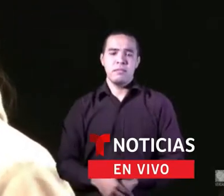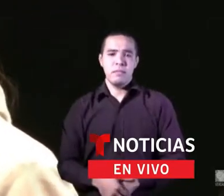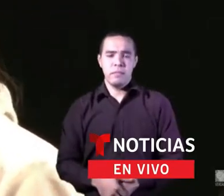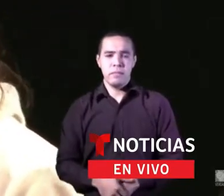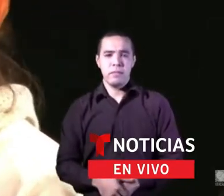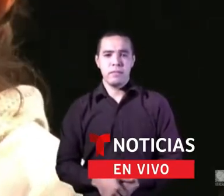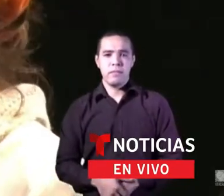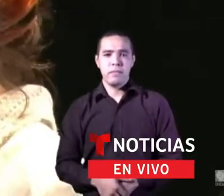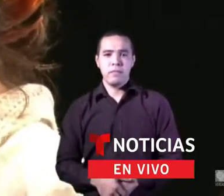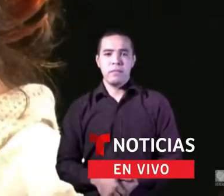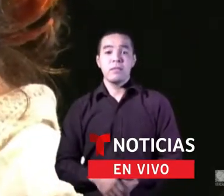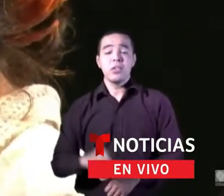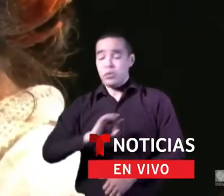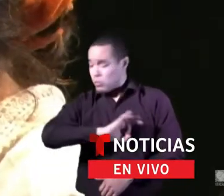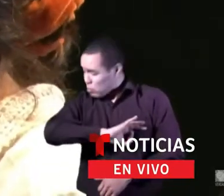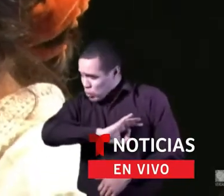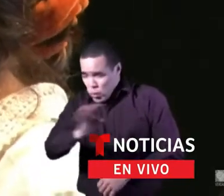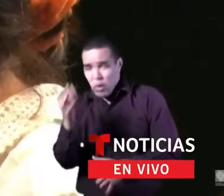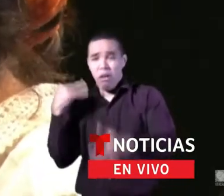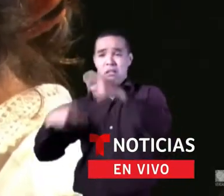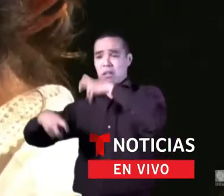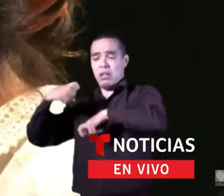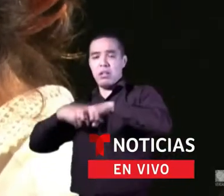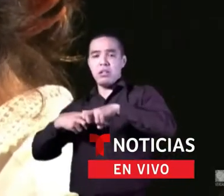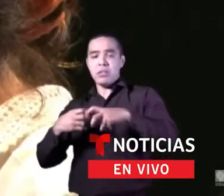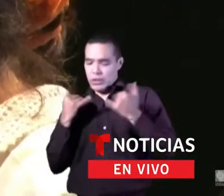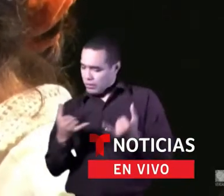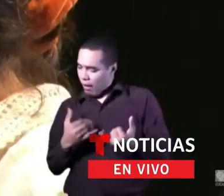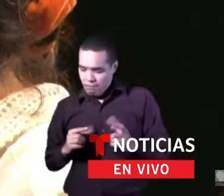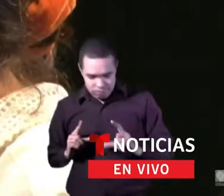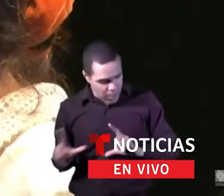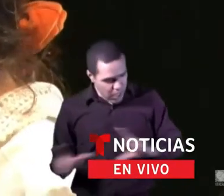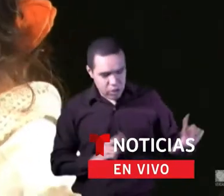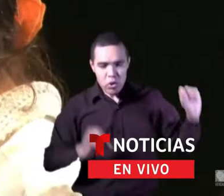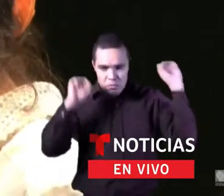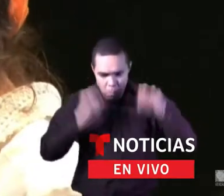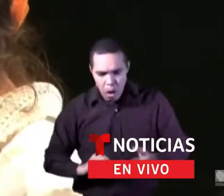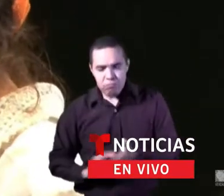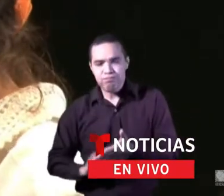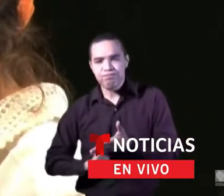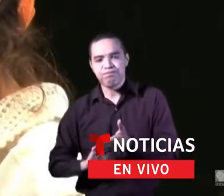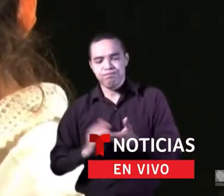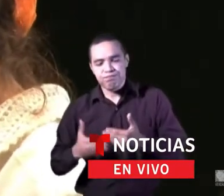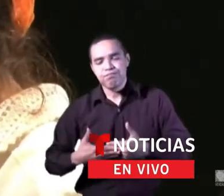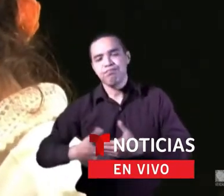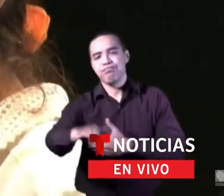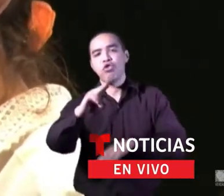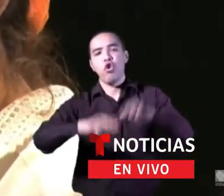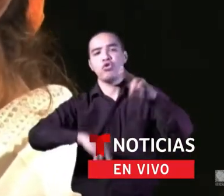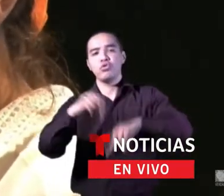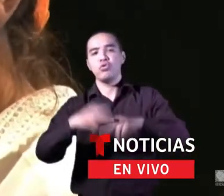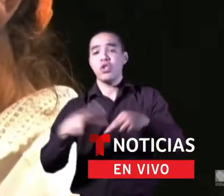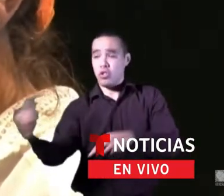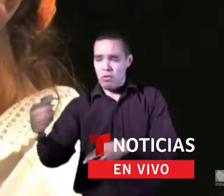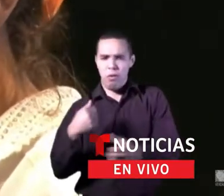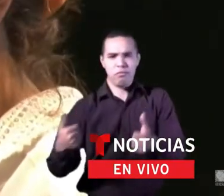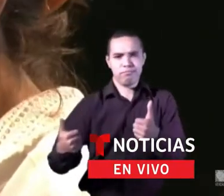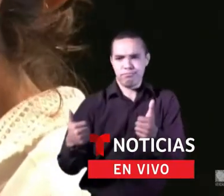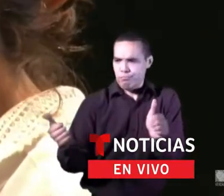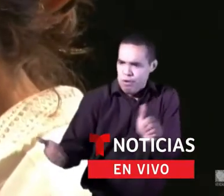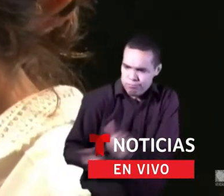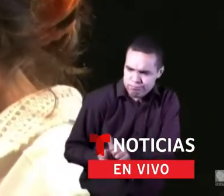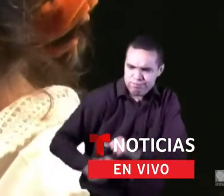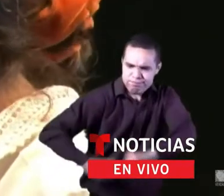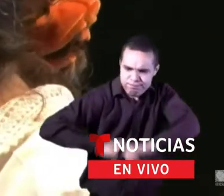y que estamos listos para inventar y construir hombro a hombro